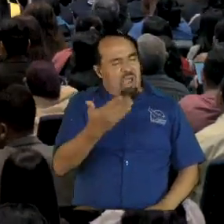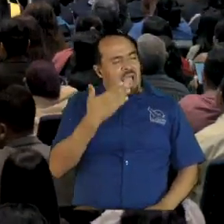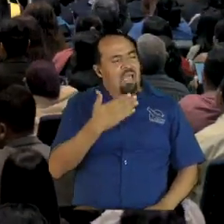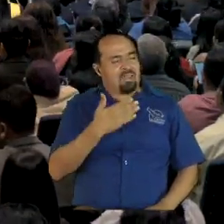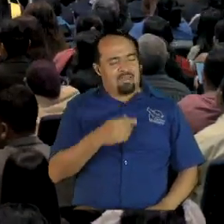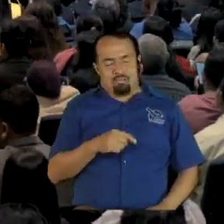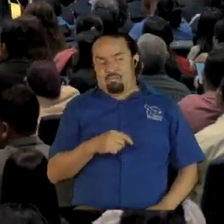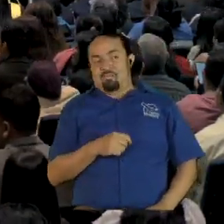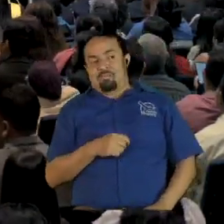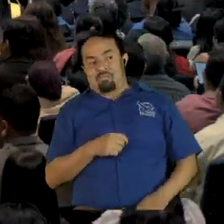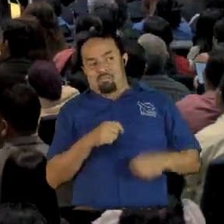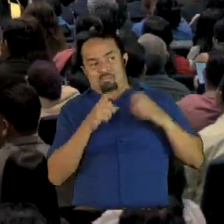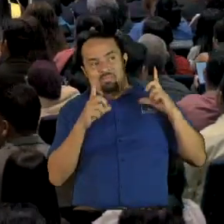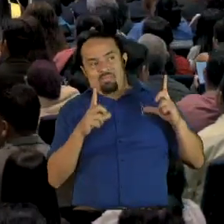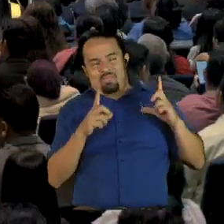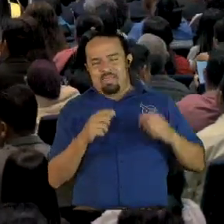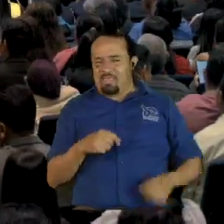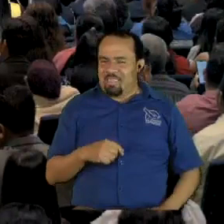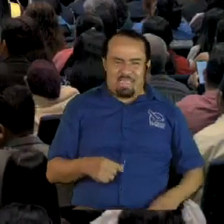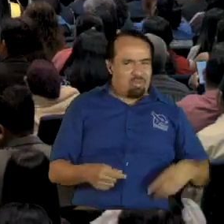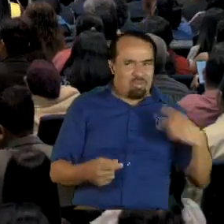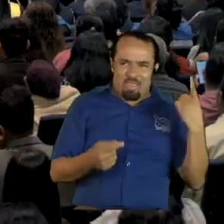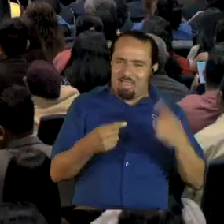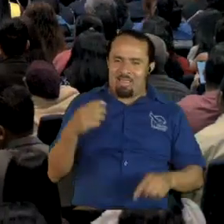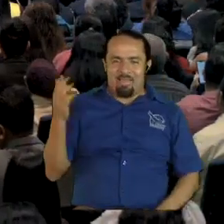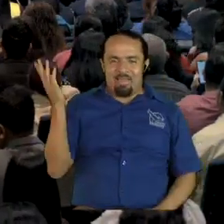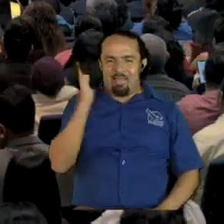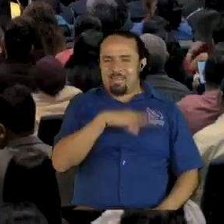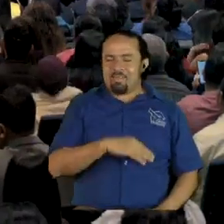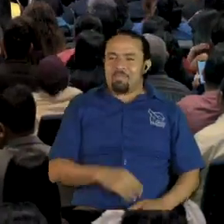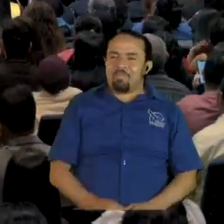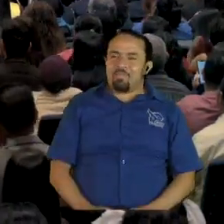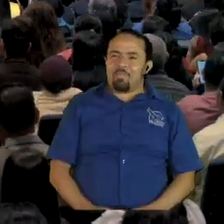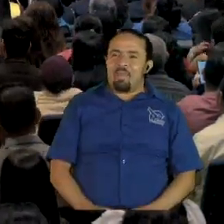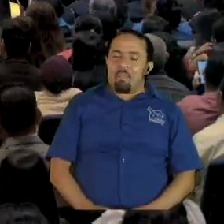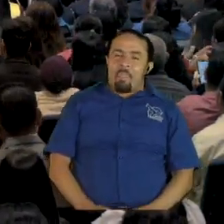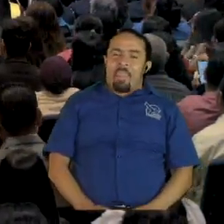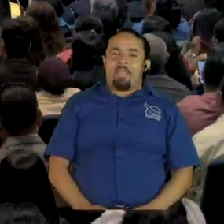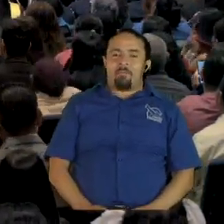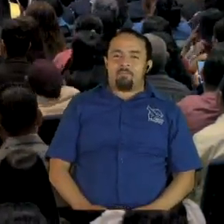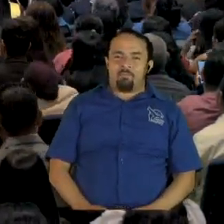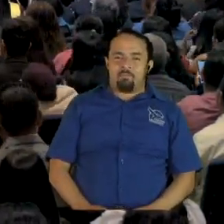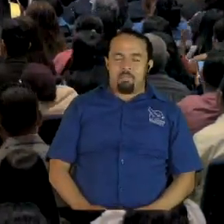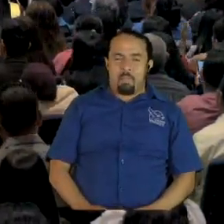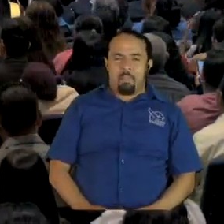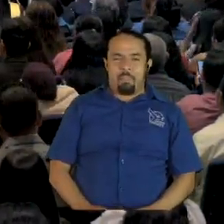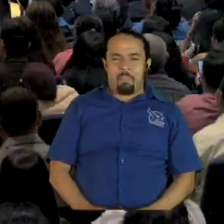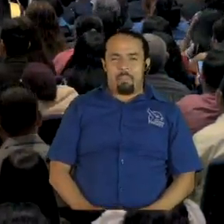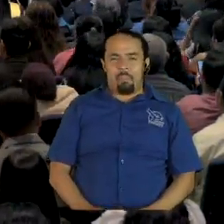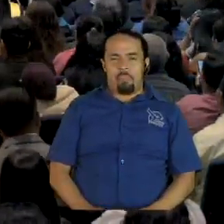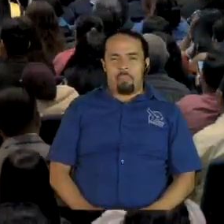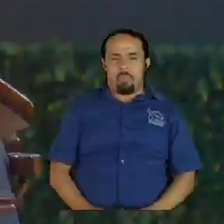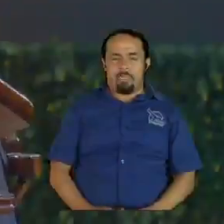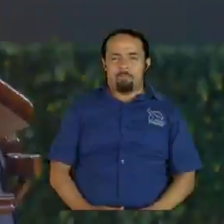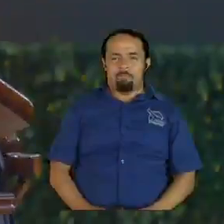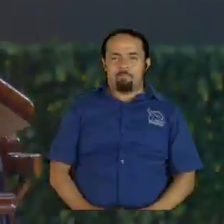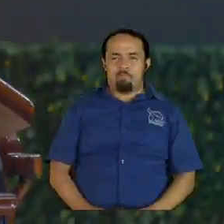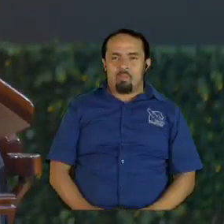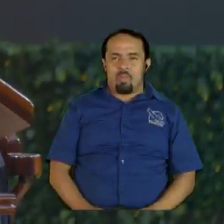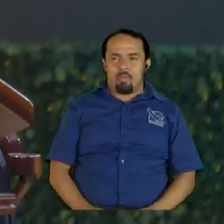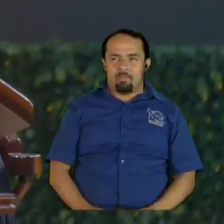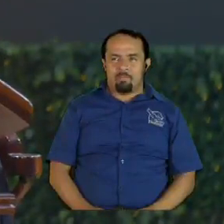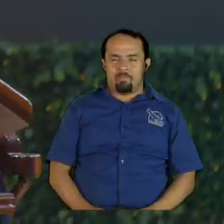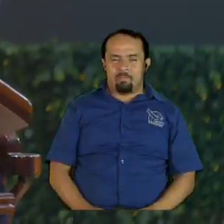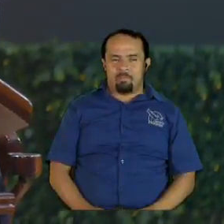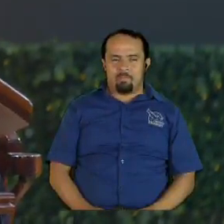Ese se llama el machetero, ¿ah? ¿Eh? Hay un actor que así se llama, ¿eh? Machete, no sé qué. Machete, estate